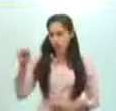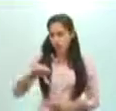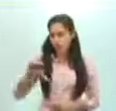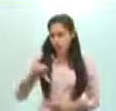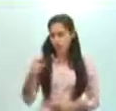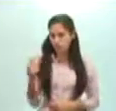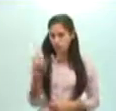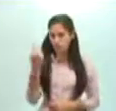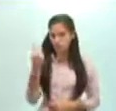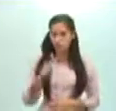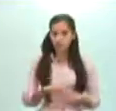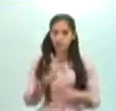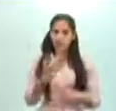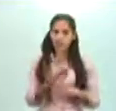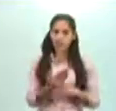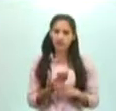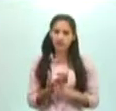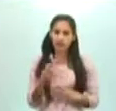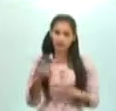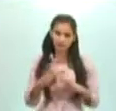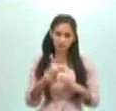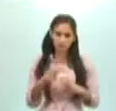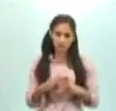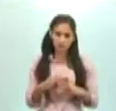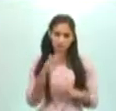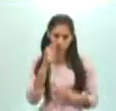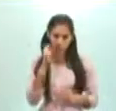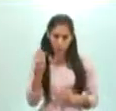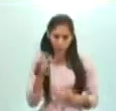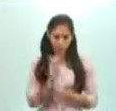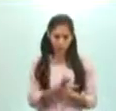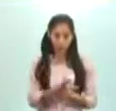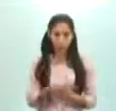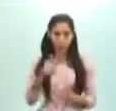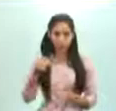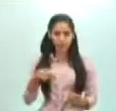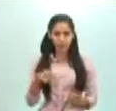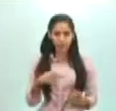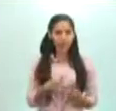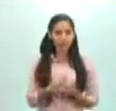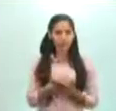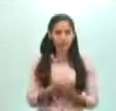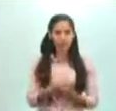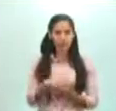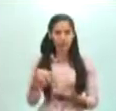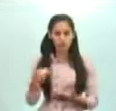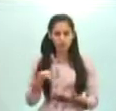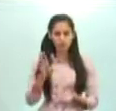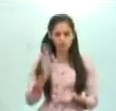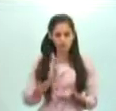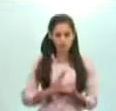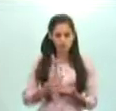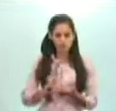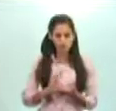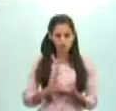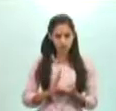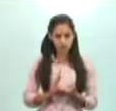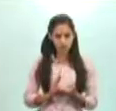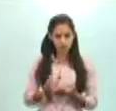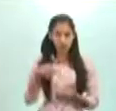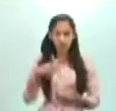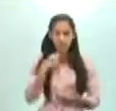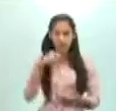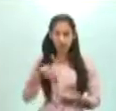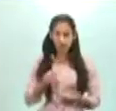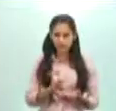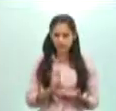y posteriormente en Walt Whitman. Para esto nos debemos apoyar en la bibliografía, que será en este caso el